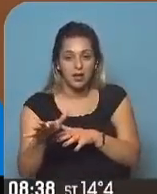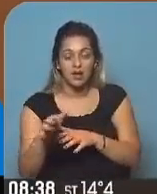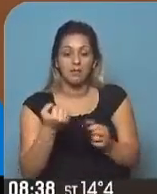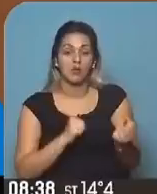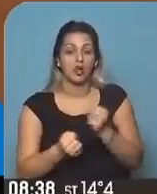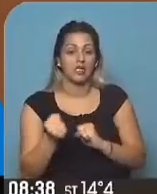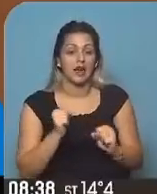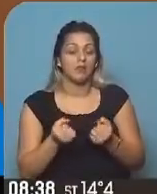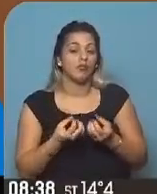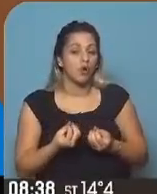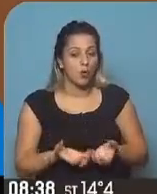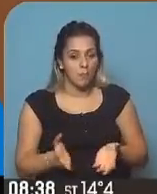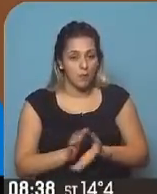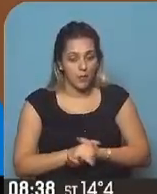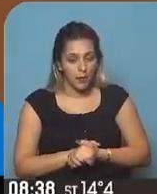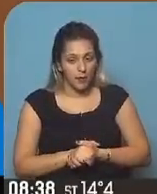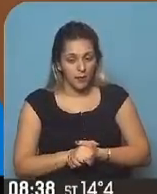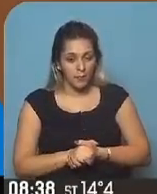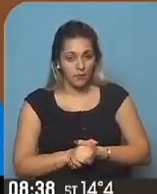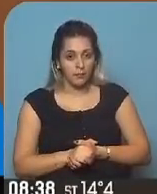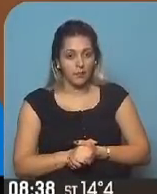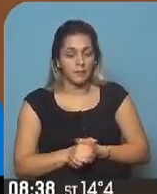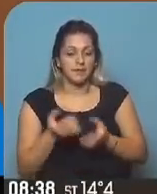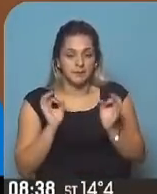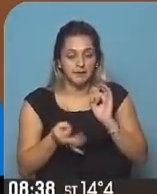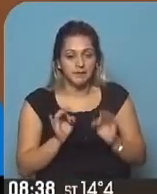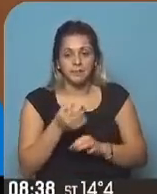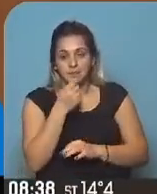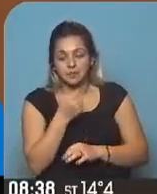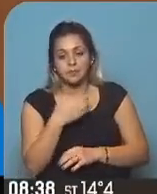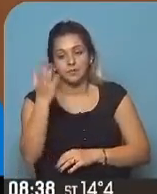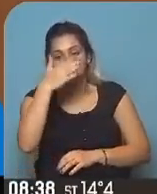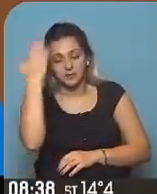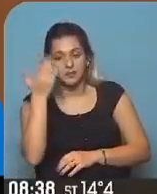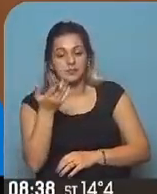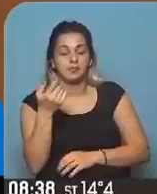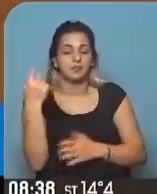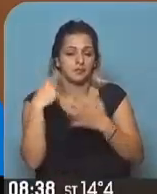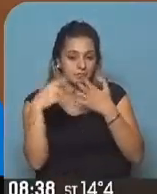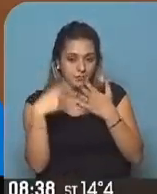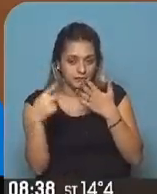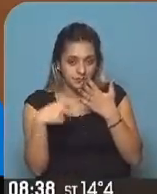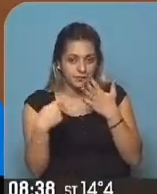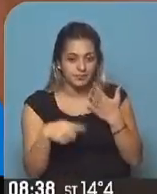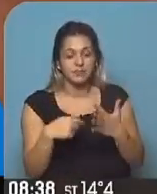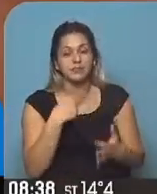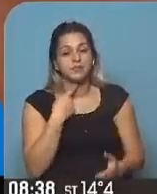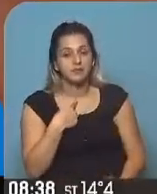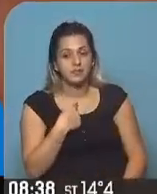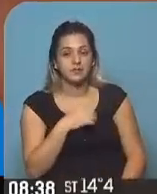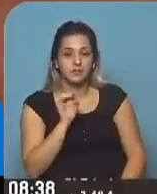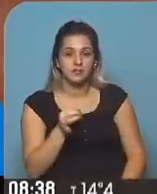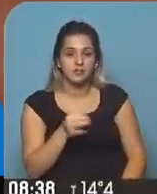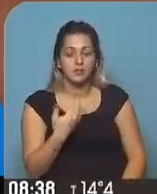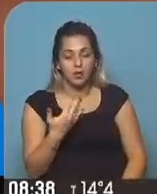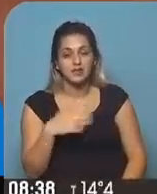está y mejor sacarse, lógicamente, la necesidad de saber si esa fiebre con los síntomas de angina, que sabemos ahora que puede